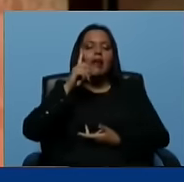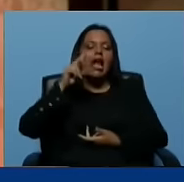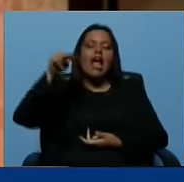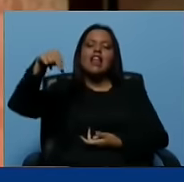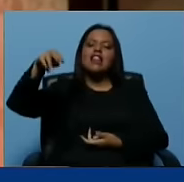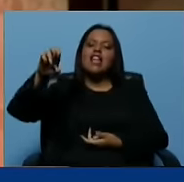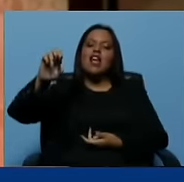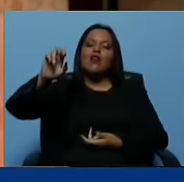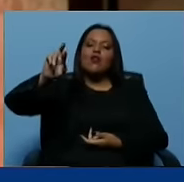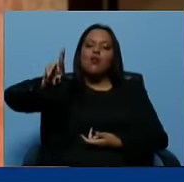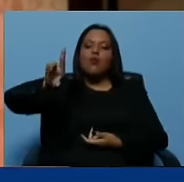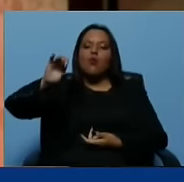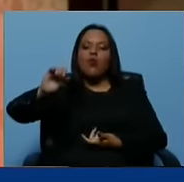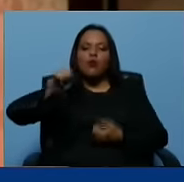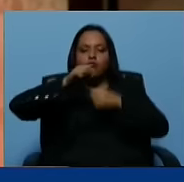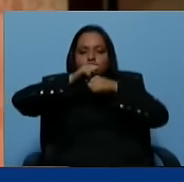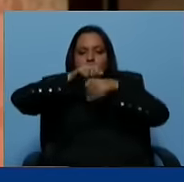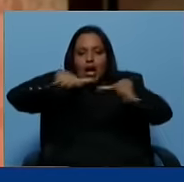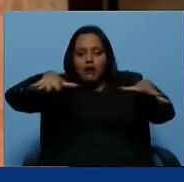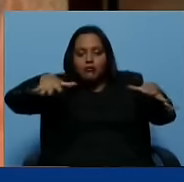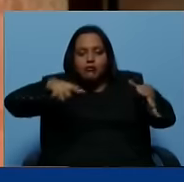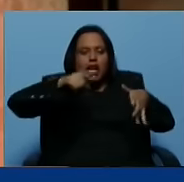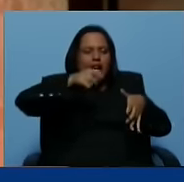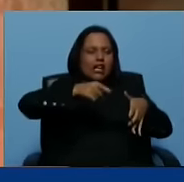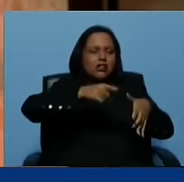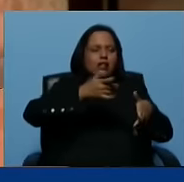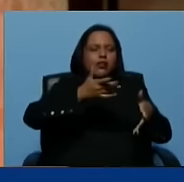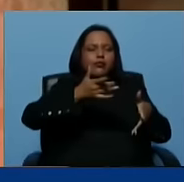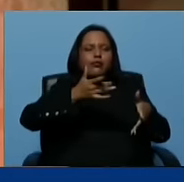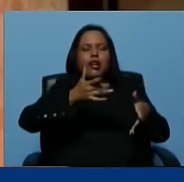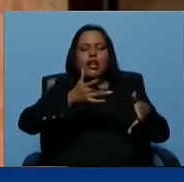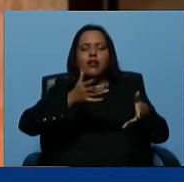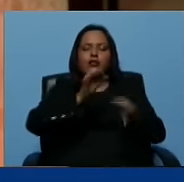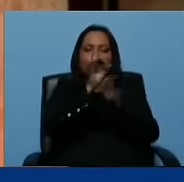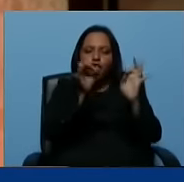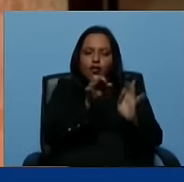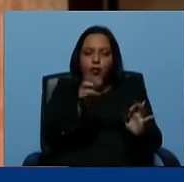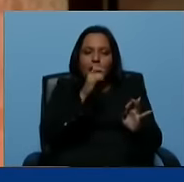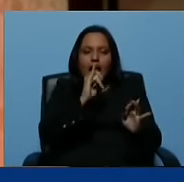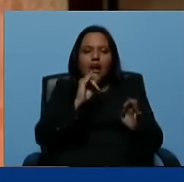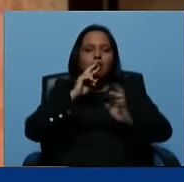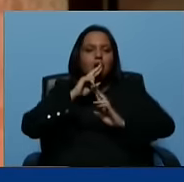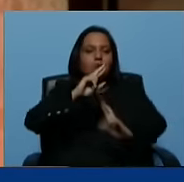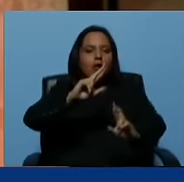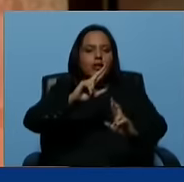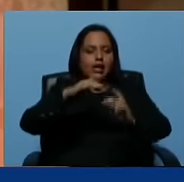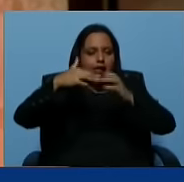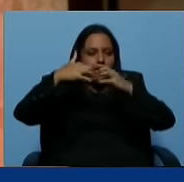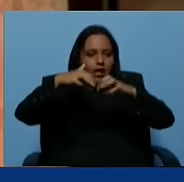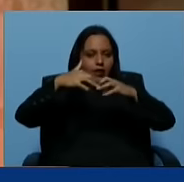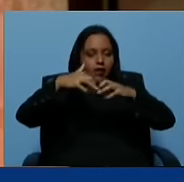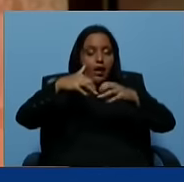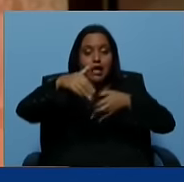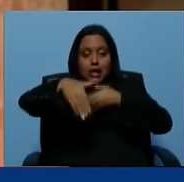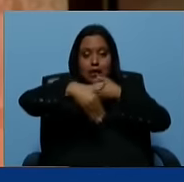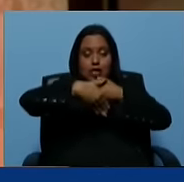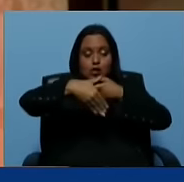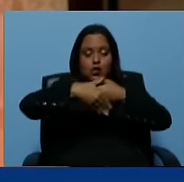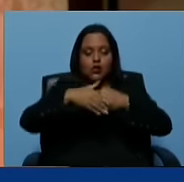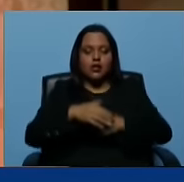Son unas sustancias que, según la sustancia, producen una u otra respuesta del cerebro. Las redes